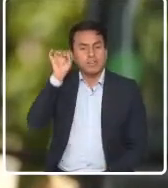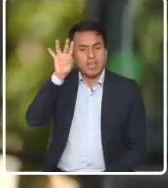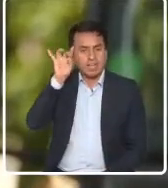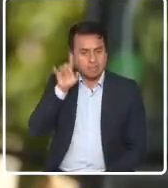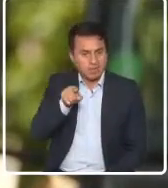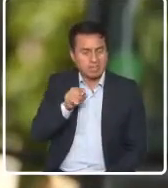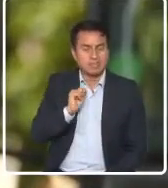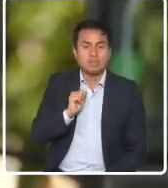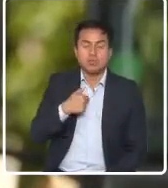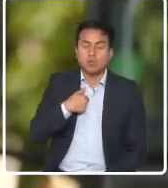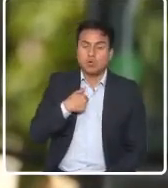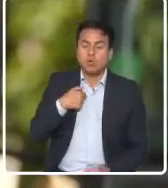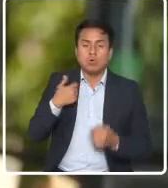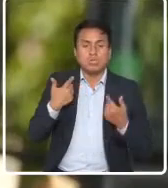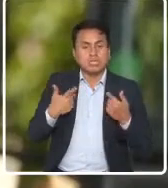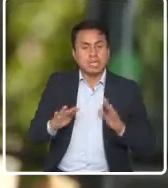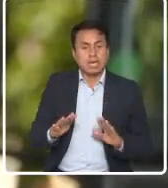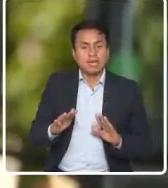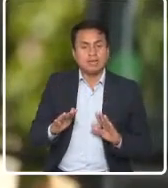He tenido